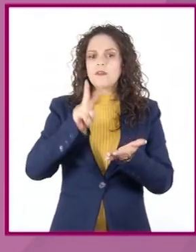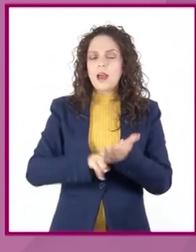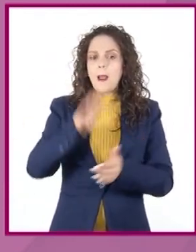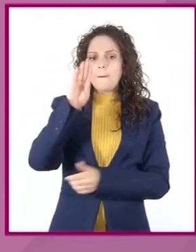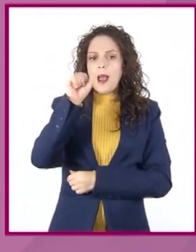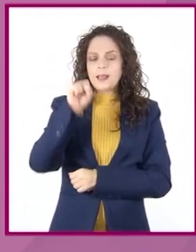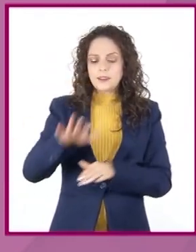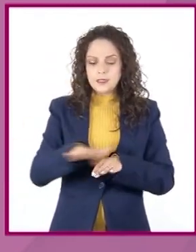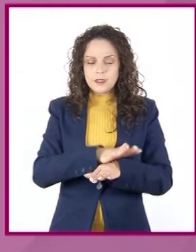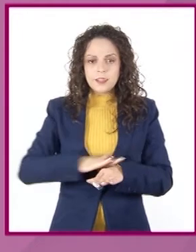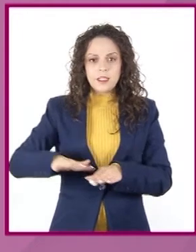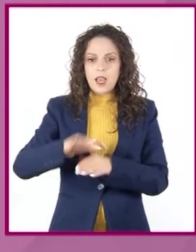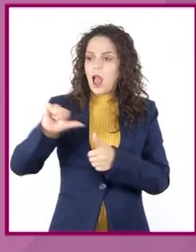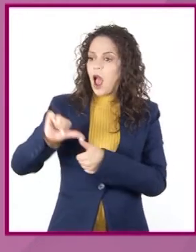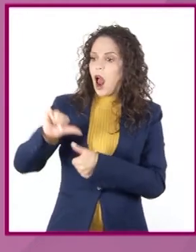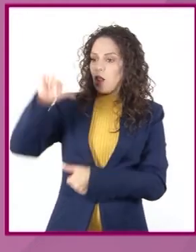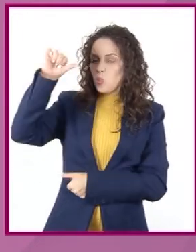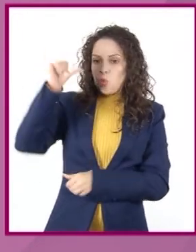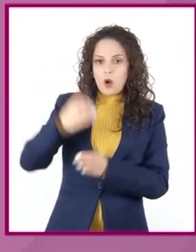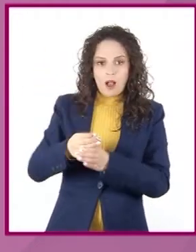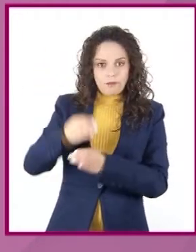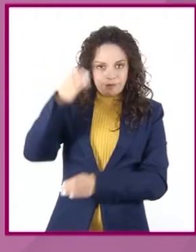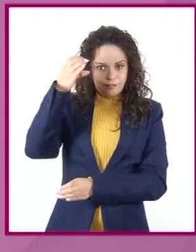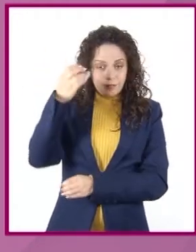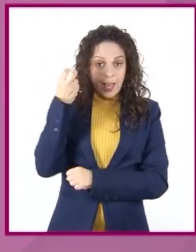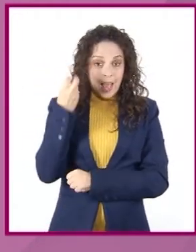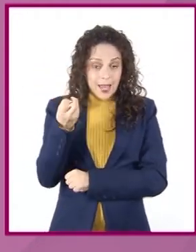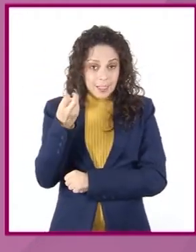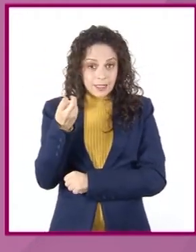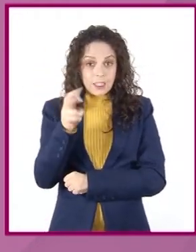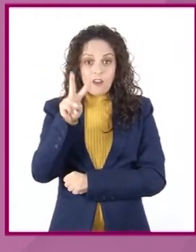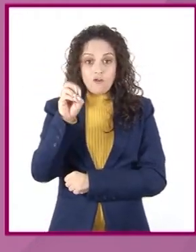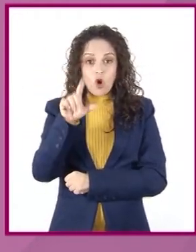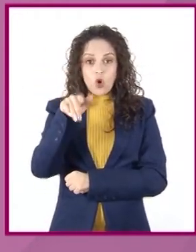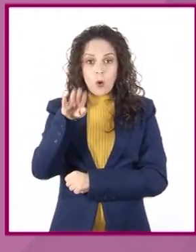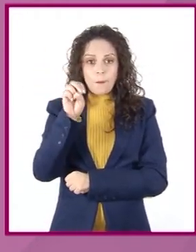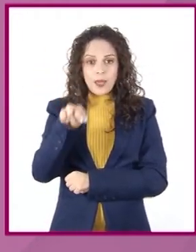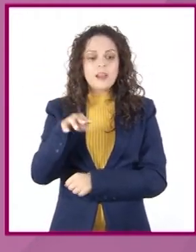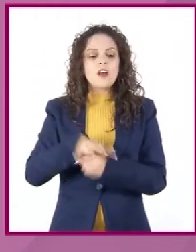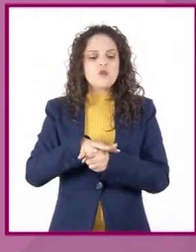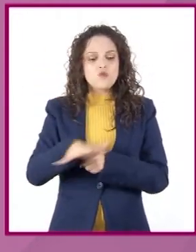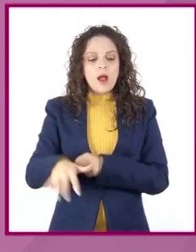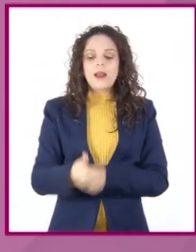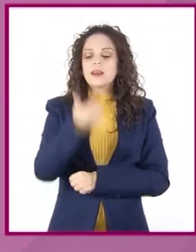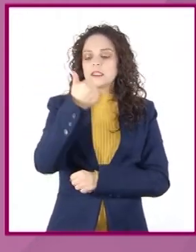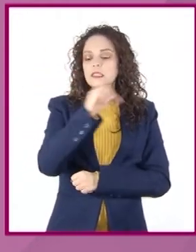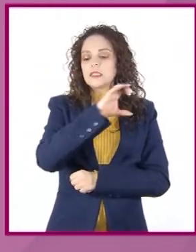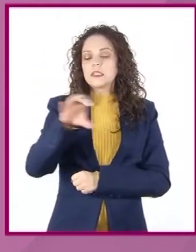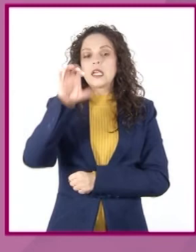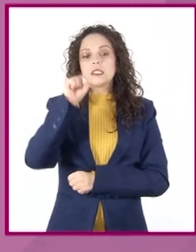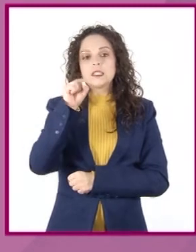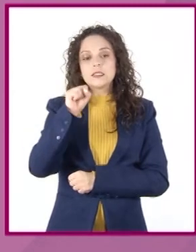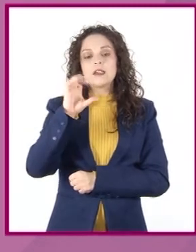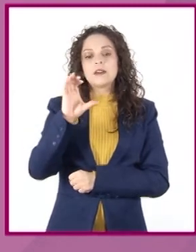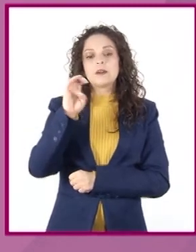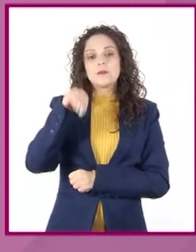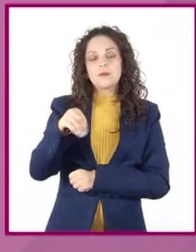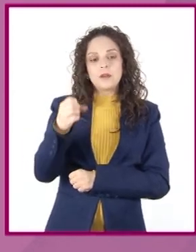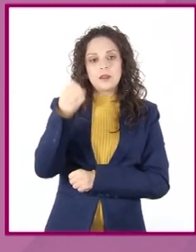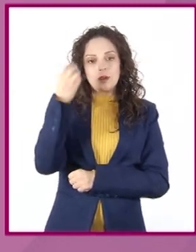por la altura del prisma. El volumen de este prisma trapezoidal es de 660 centímetros